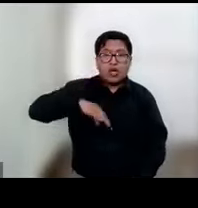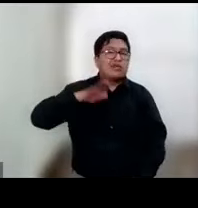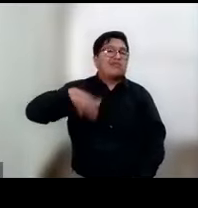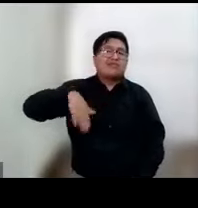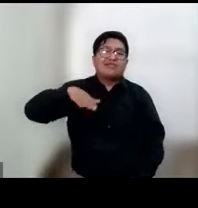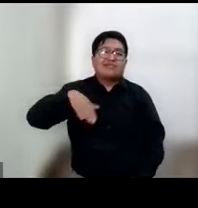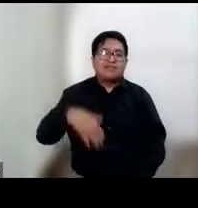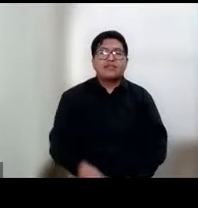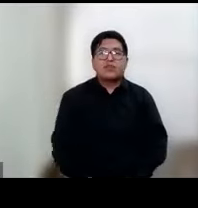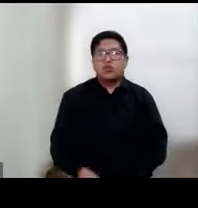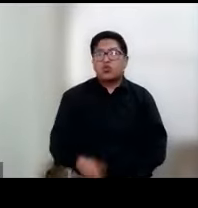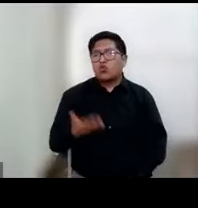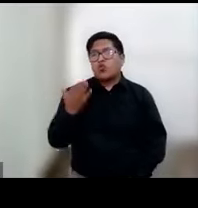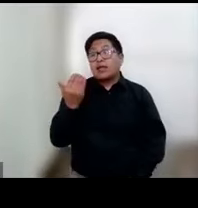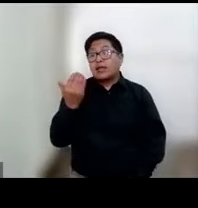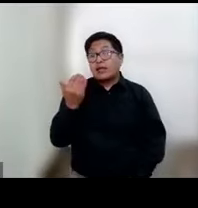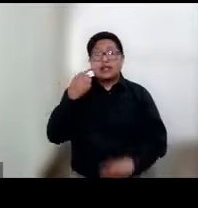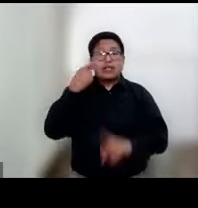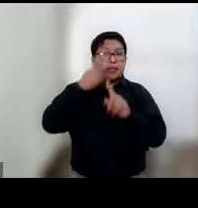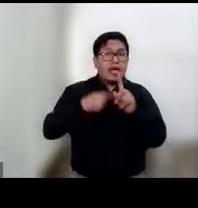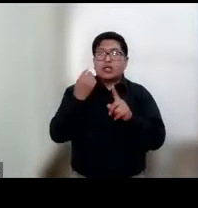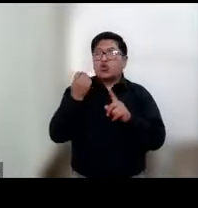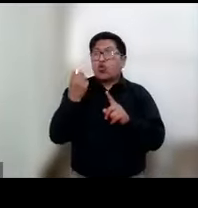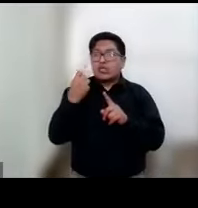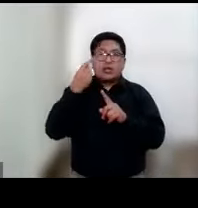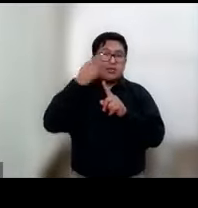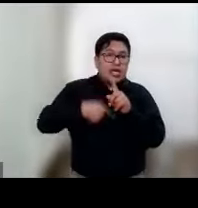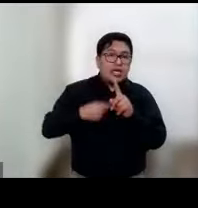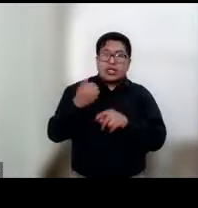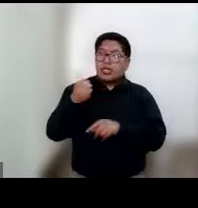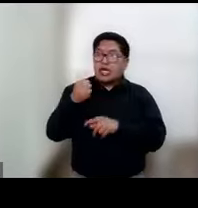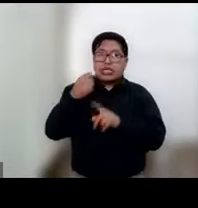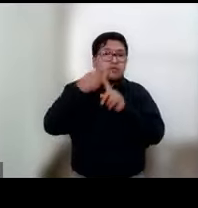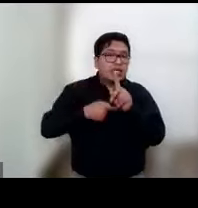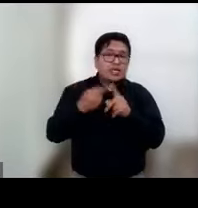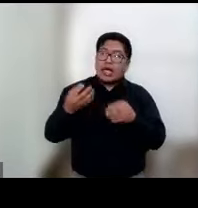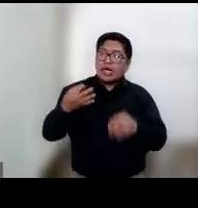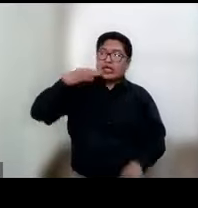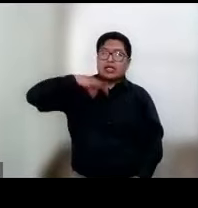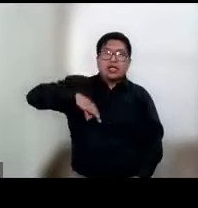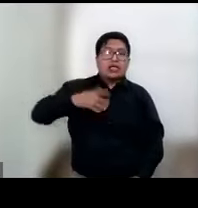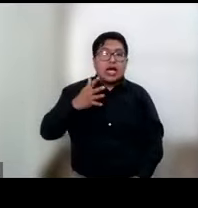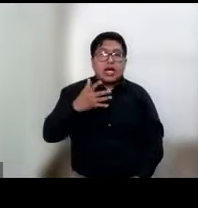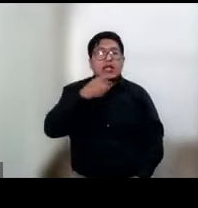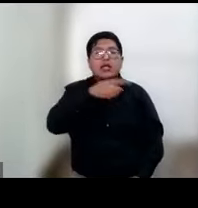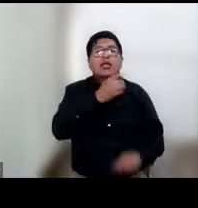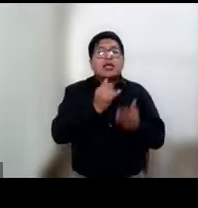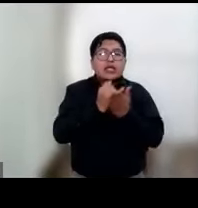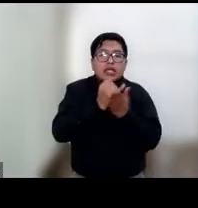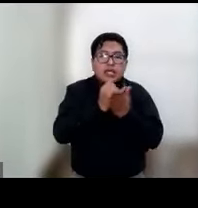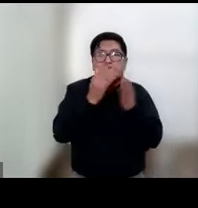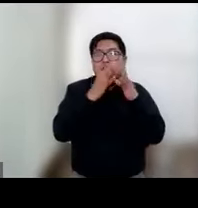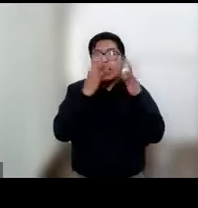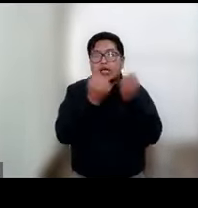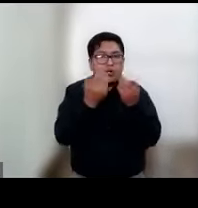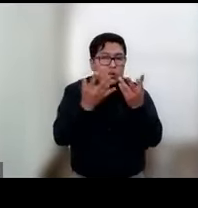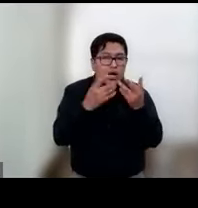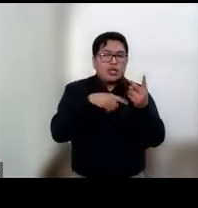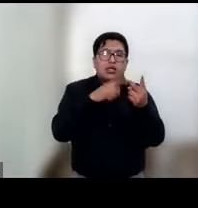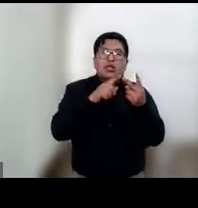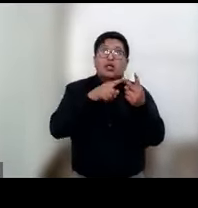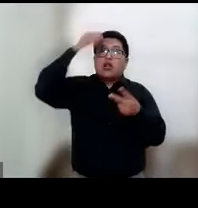15 meses 12 11 10 meses que los niños no han tenido internet para entrar a clases que los niños tal vez no han tenido ni